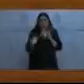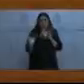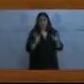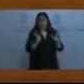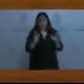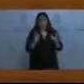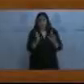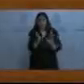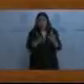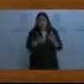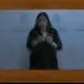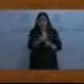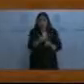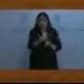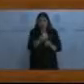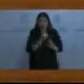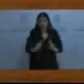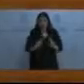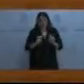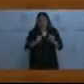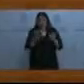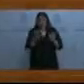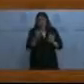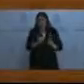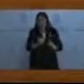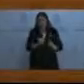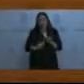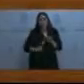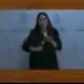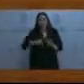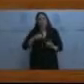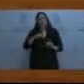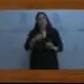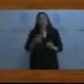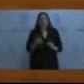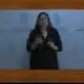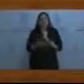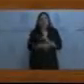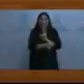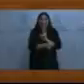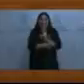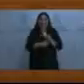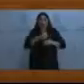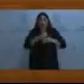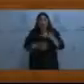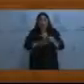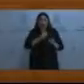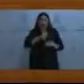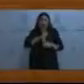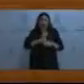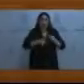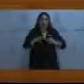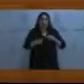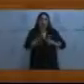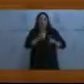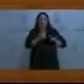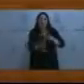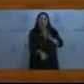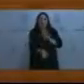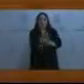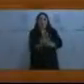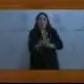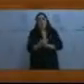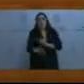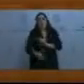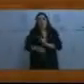solución definitiva del problema lleva al agotamiento de las medidas tomadas y a la aparición de un nuevo problema mayor que el anterior y consecuencia de la chapuza